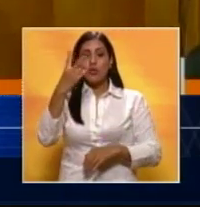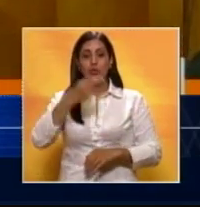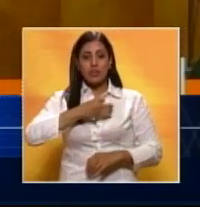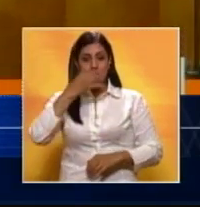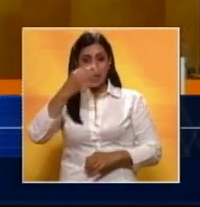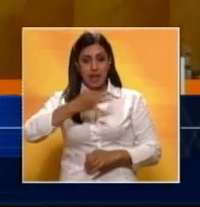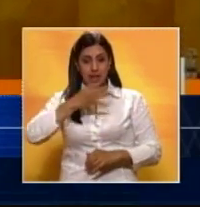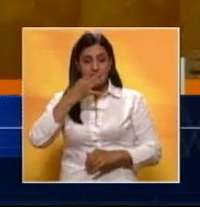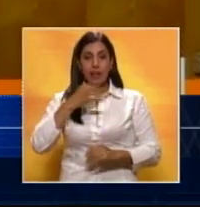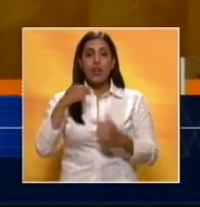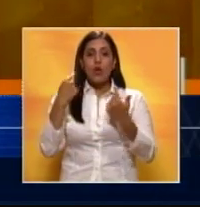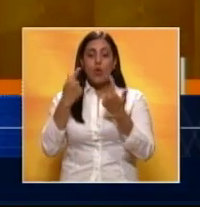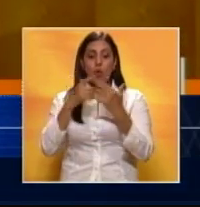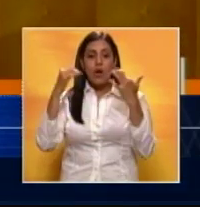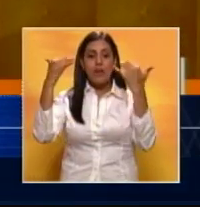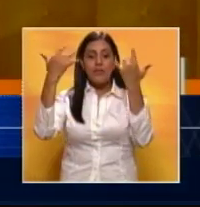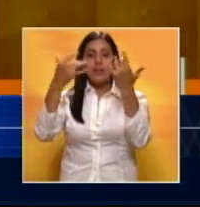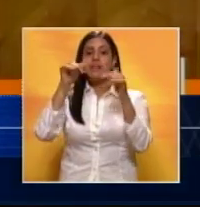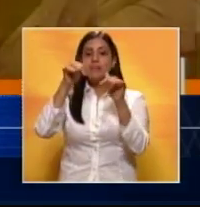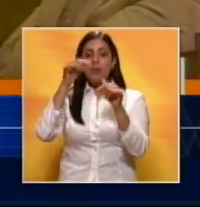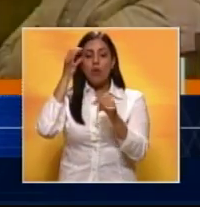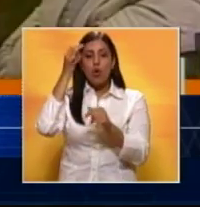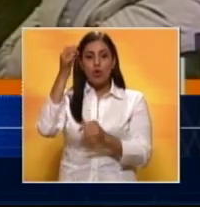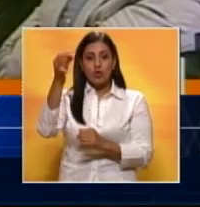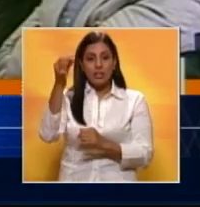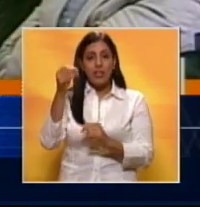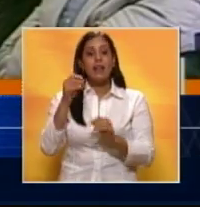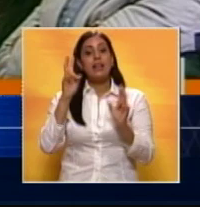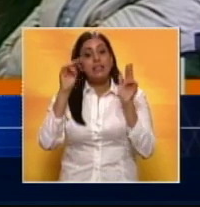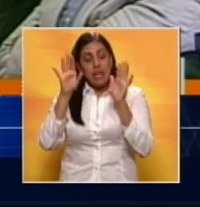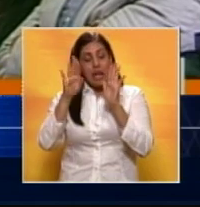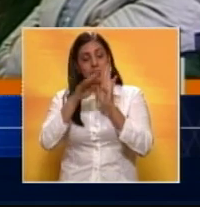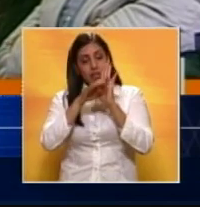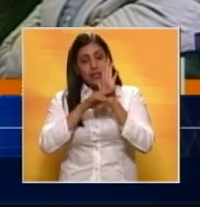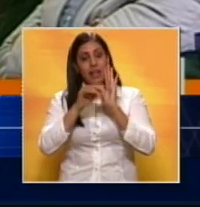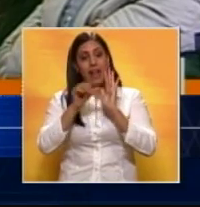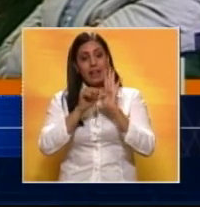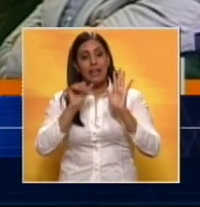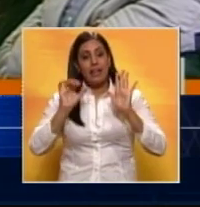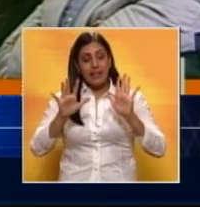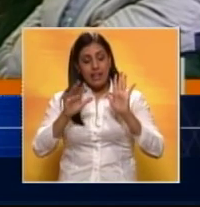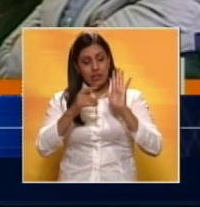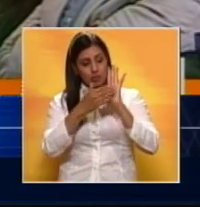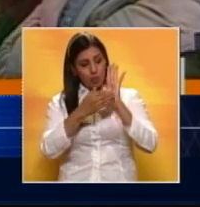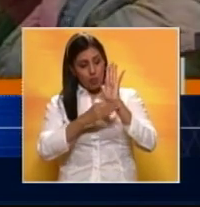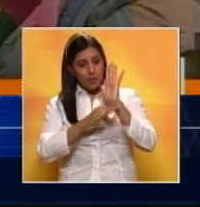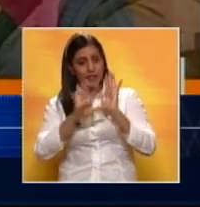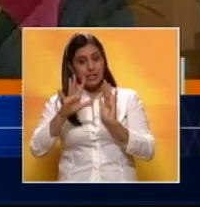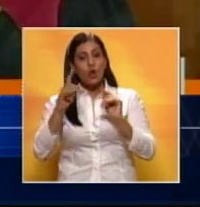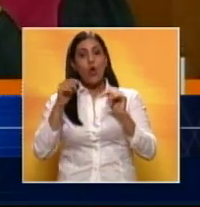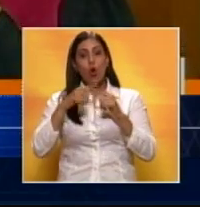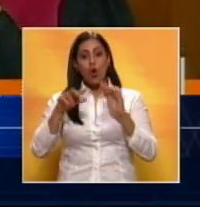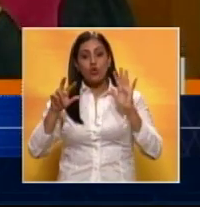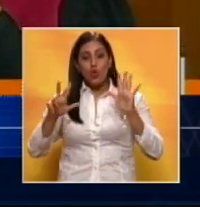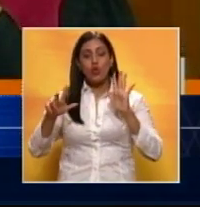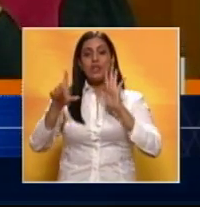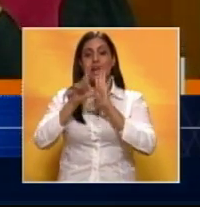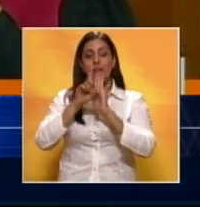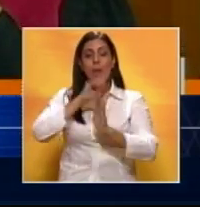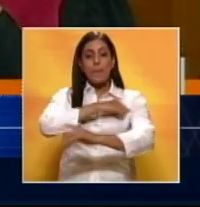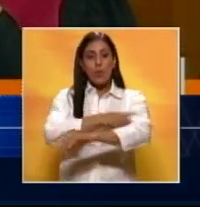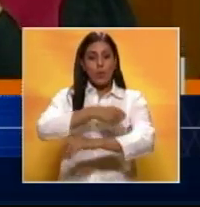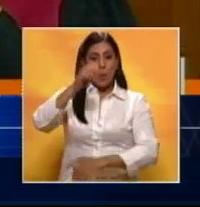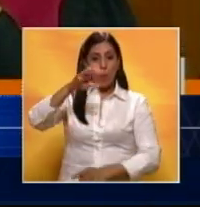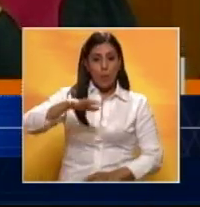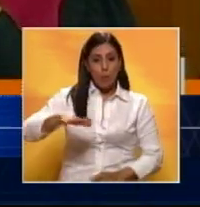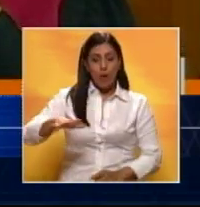tarde en el Salón de Sesiones del referido Consejo, según lo establecido en el artículo 10, ordinal 5 y 8 de la Ley Orgánica del Poder